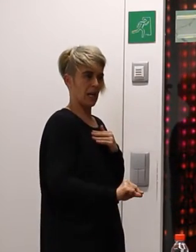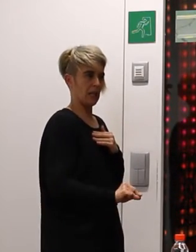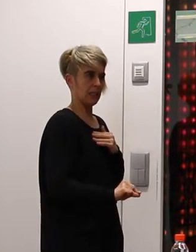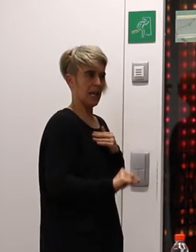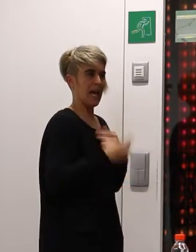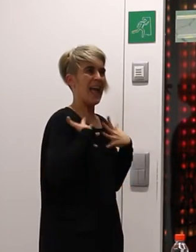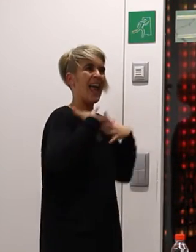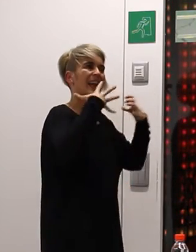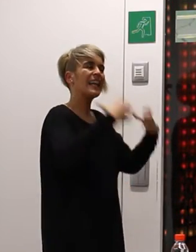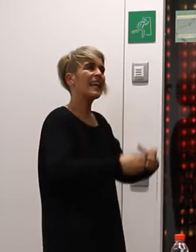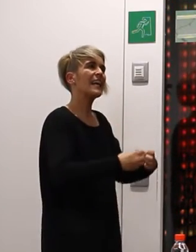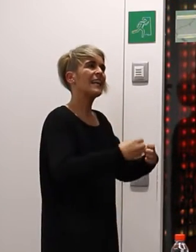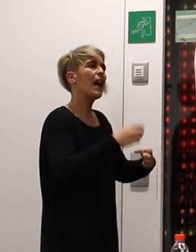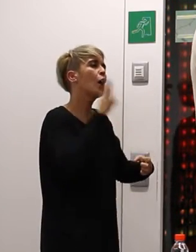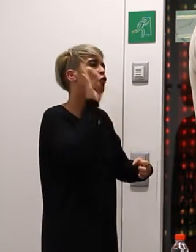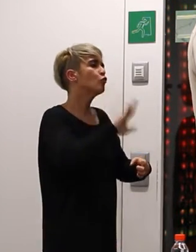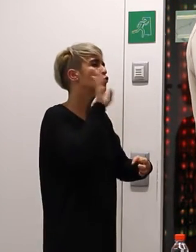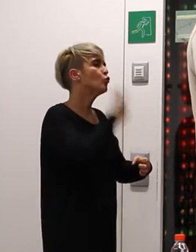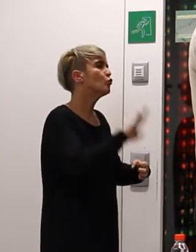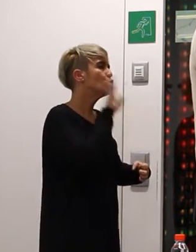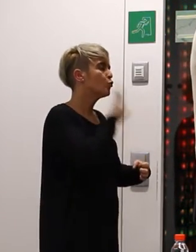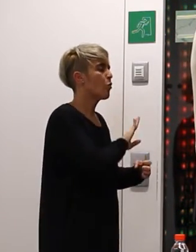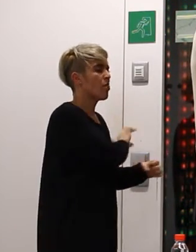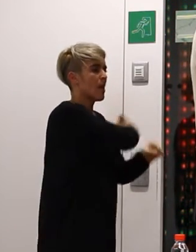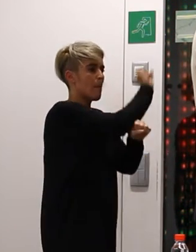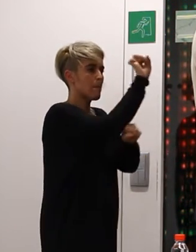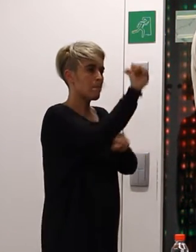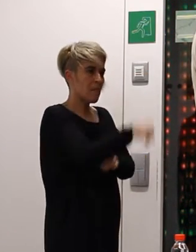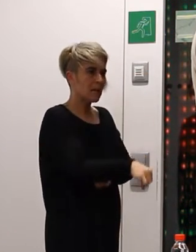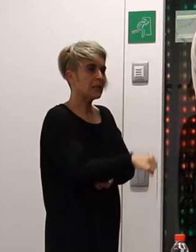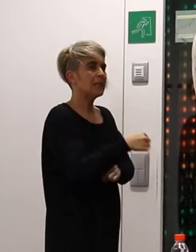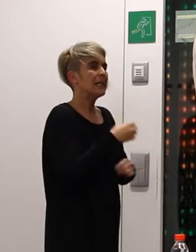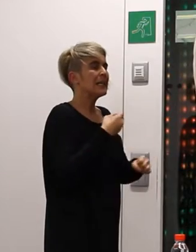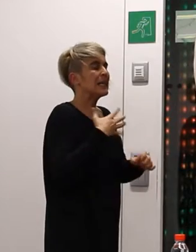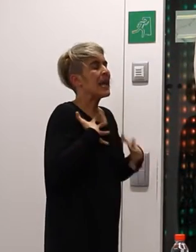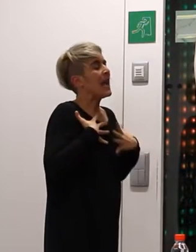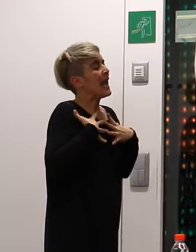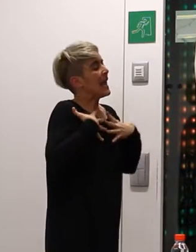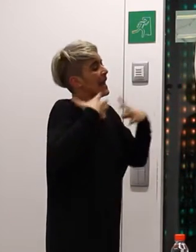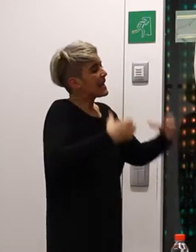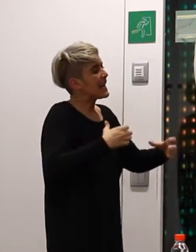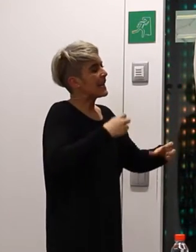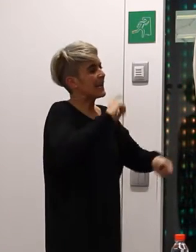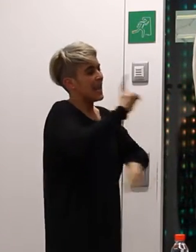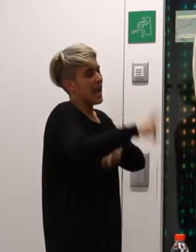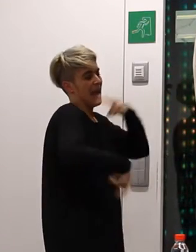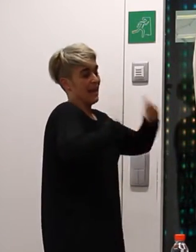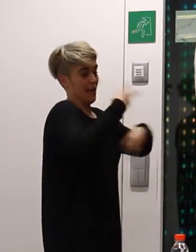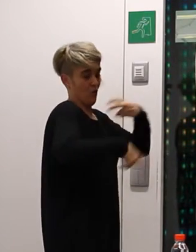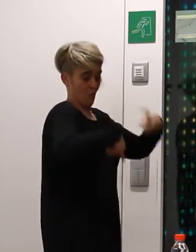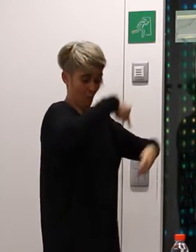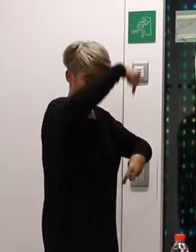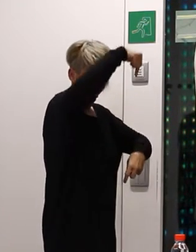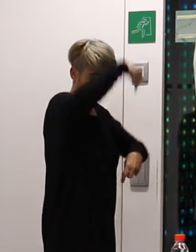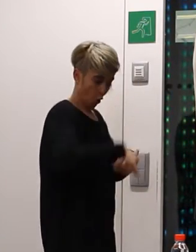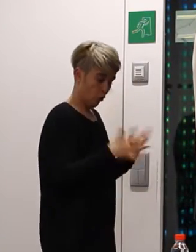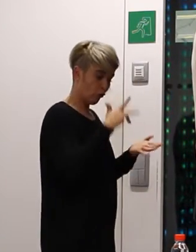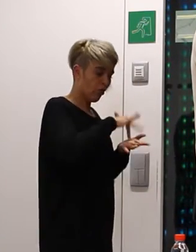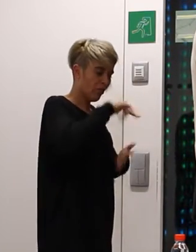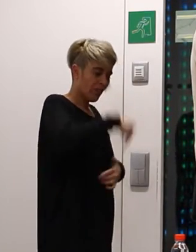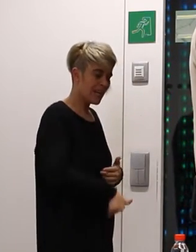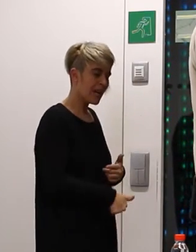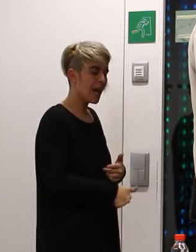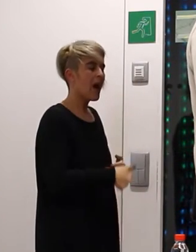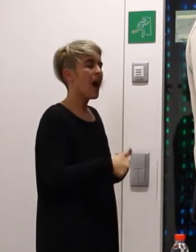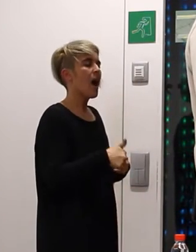me gustaría dejarlo bien, bien claro. La energía renovable, a fecha de hoy y desde hace tiempo, es